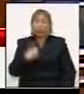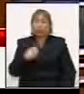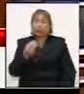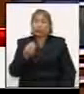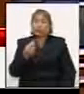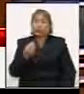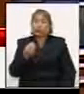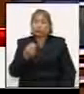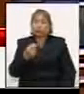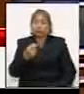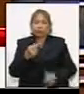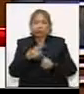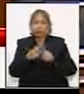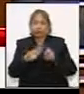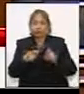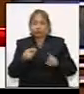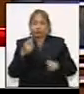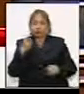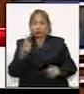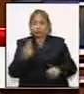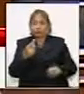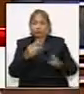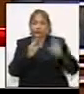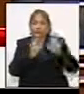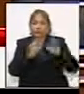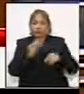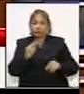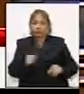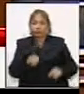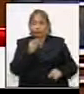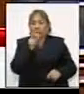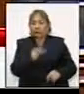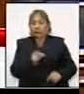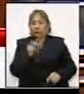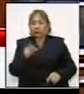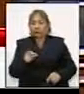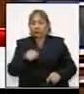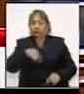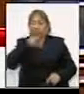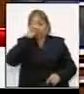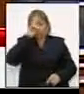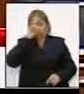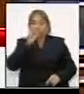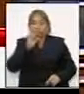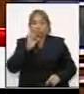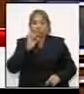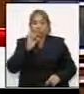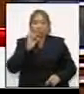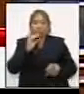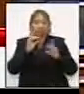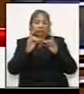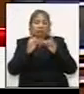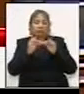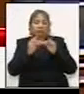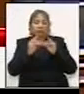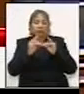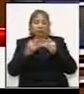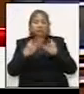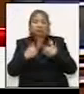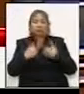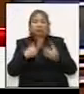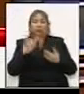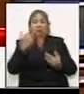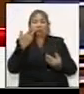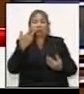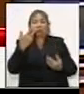La media de cada 10.000 habitantes en el Perú son 8 camas. Piura tiene